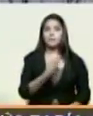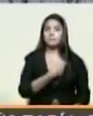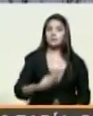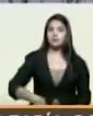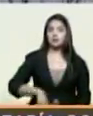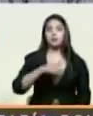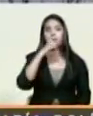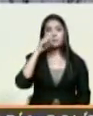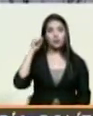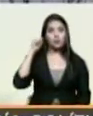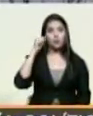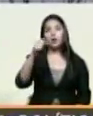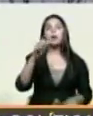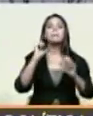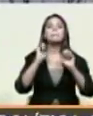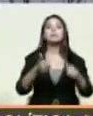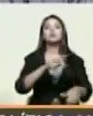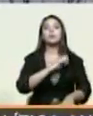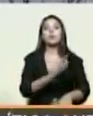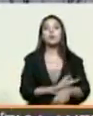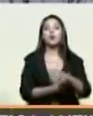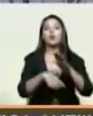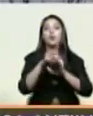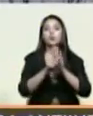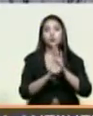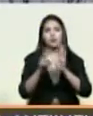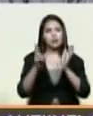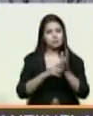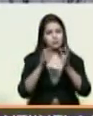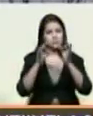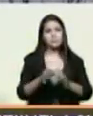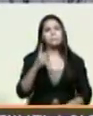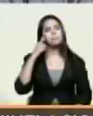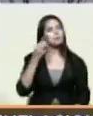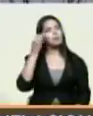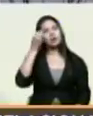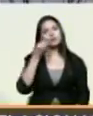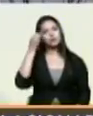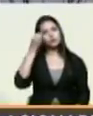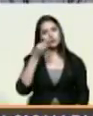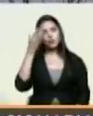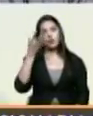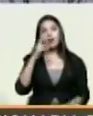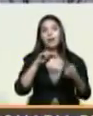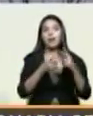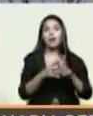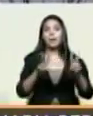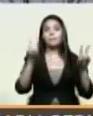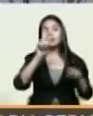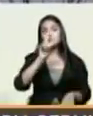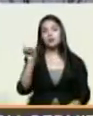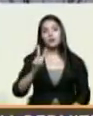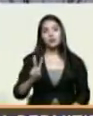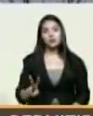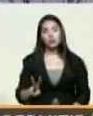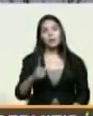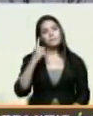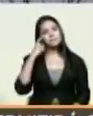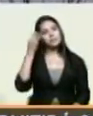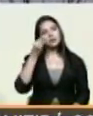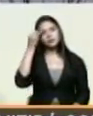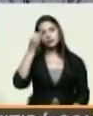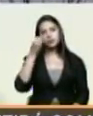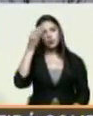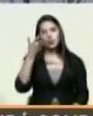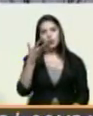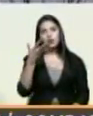Nicolás, cuando activó el poder constituyente originario, pensó en la paz de Venezuela, pensó